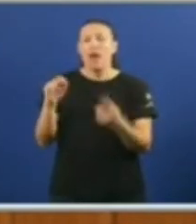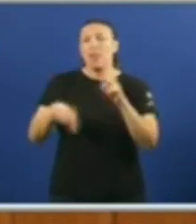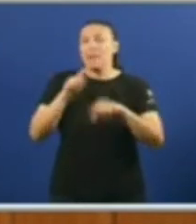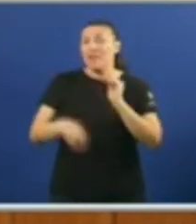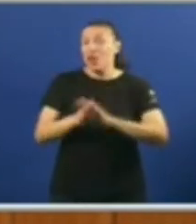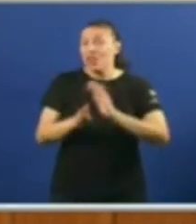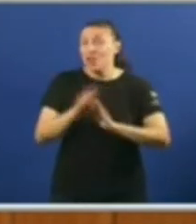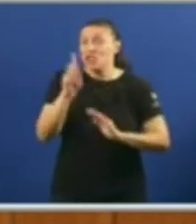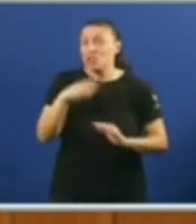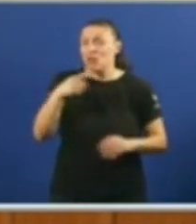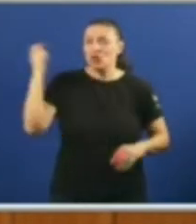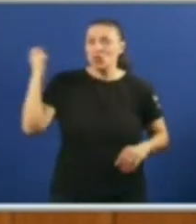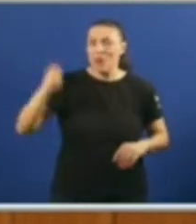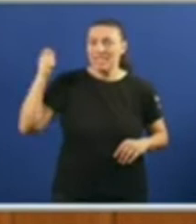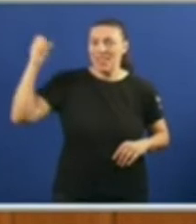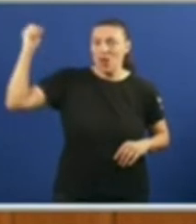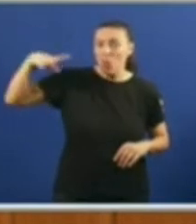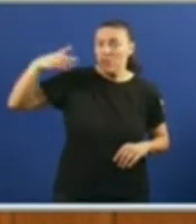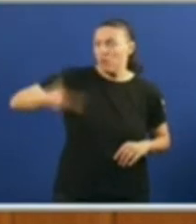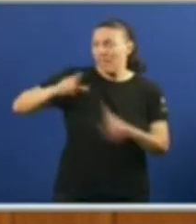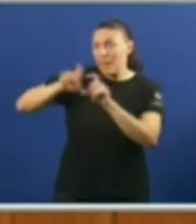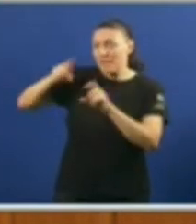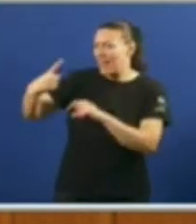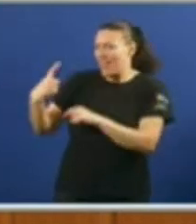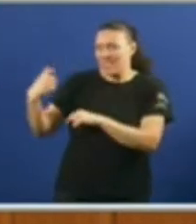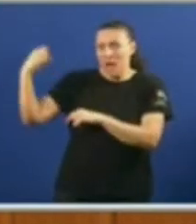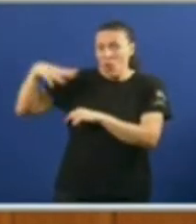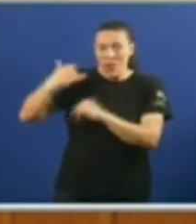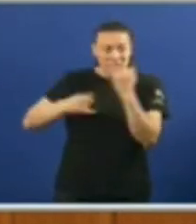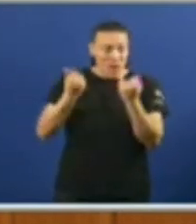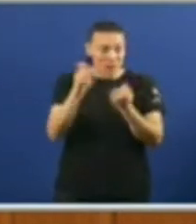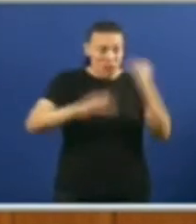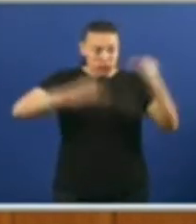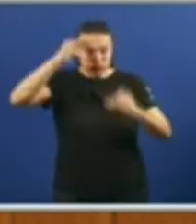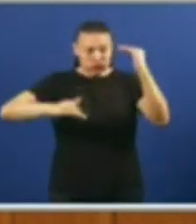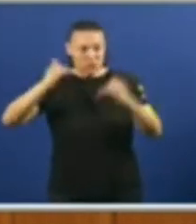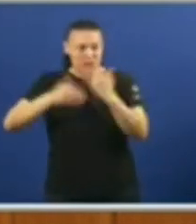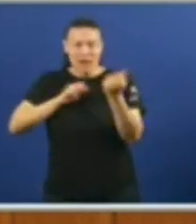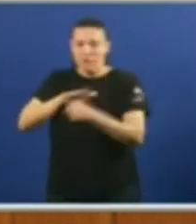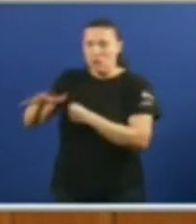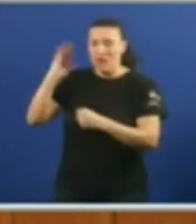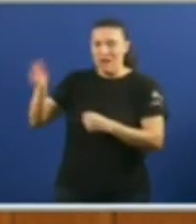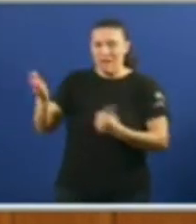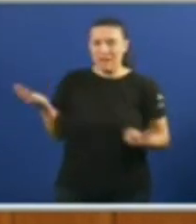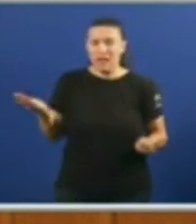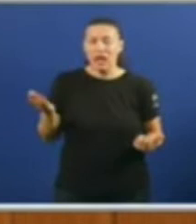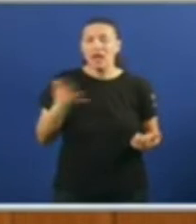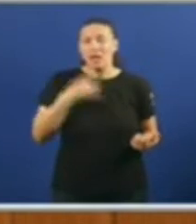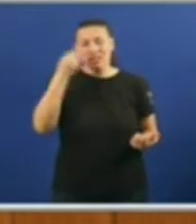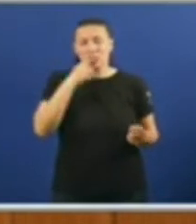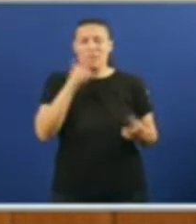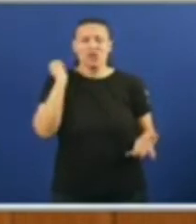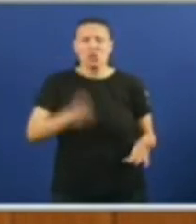nunha nova subasta eléctrica. Nós creemos que hai que acabar con este sistema, que na práctica práctica é unha subvención